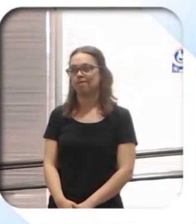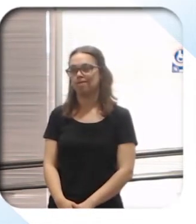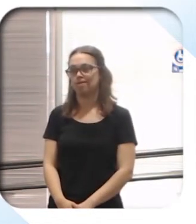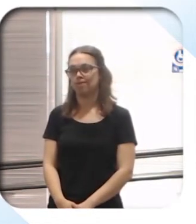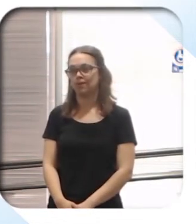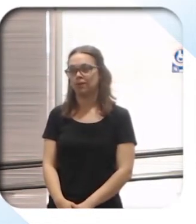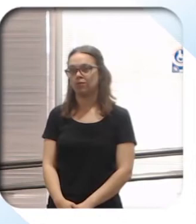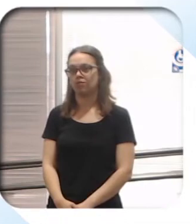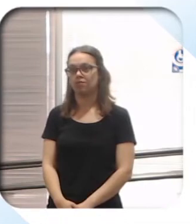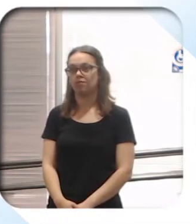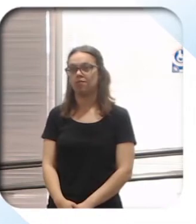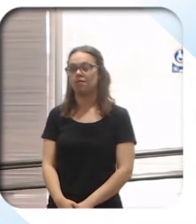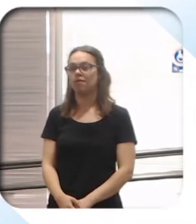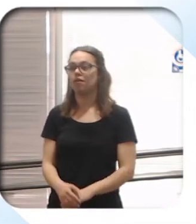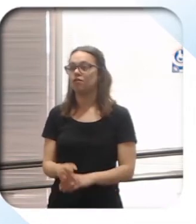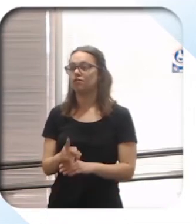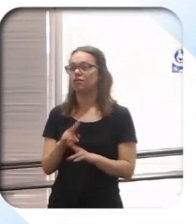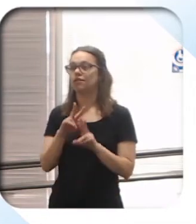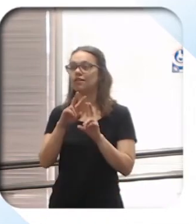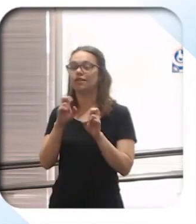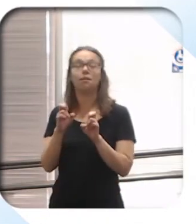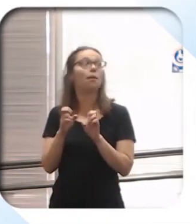Entonces, bueno, vamos a empezar a desplegar un poco el tema.